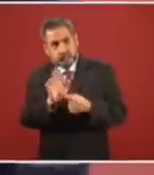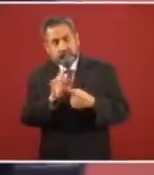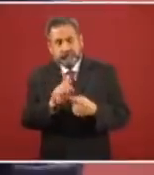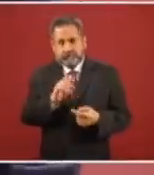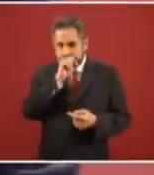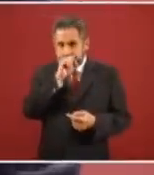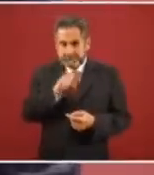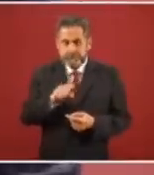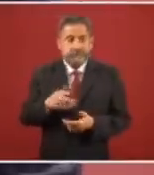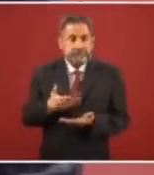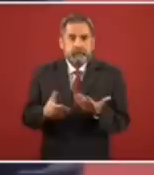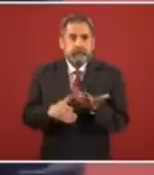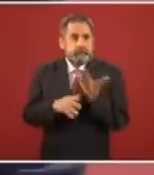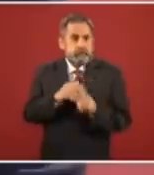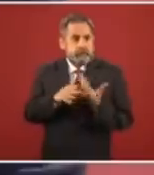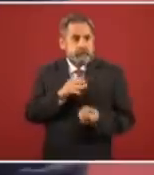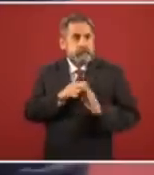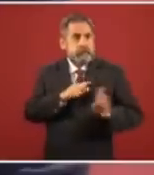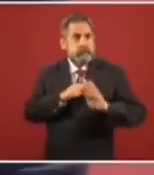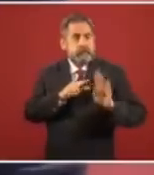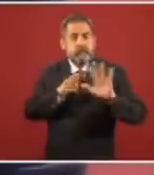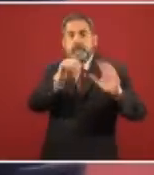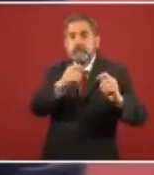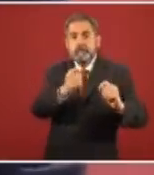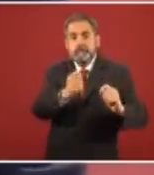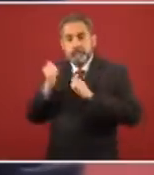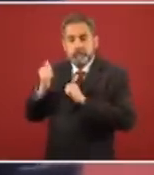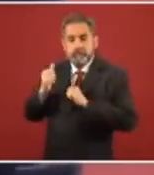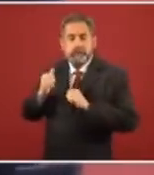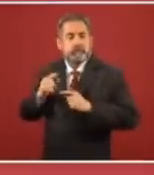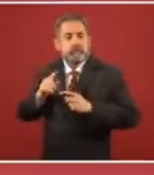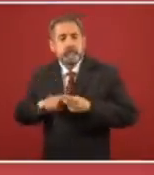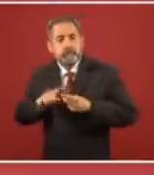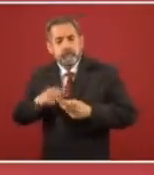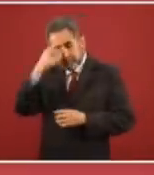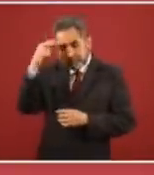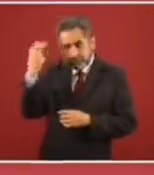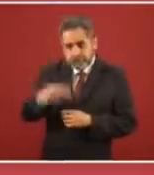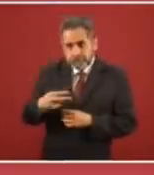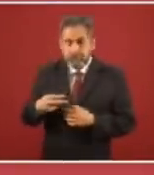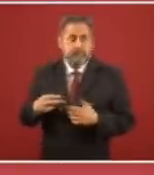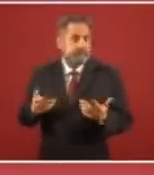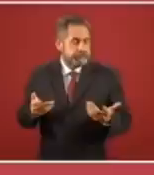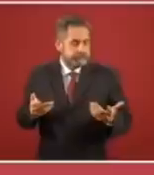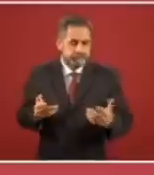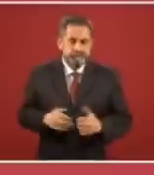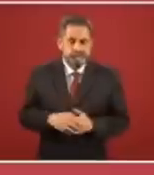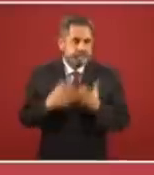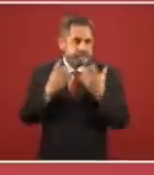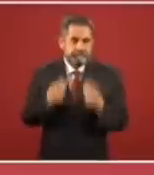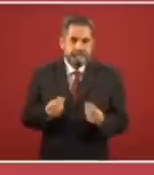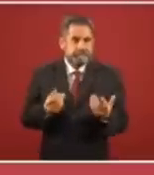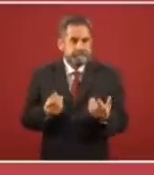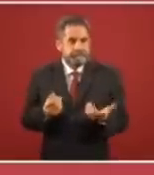El mayor número ahora de deportados son mexicanos y por